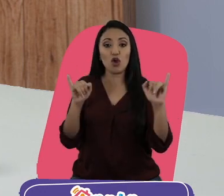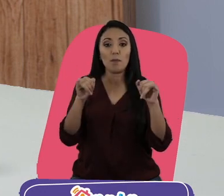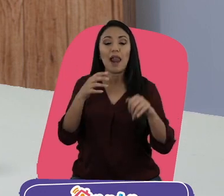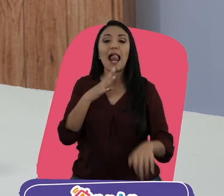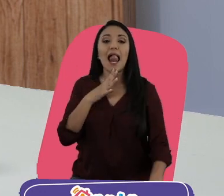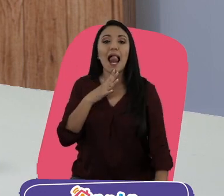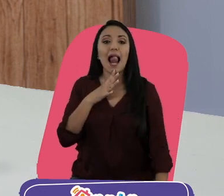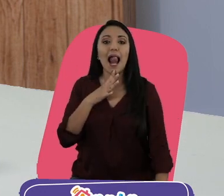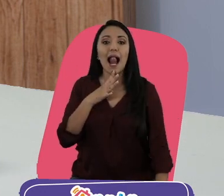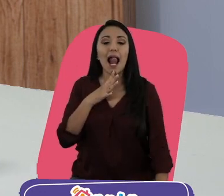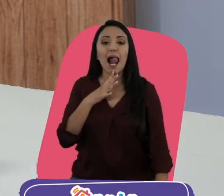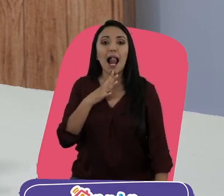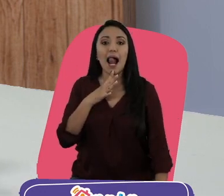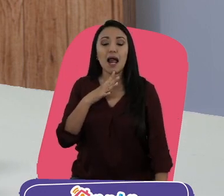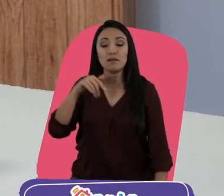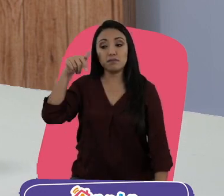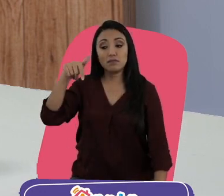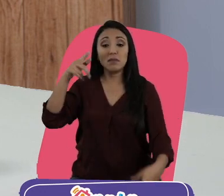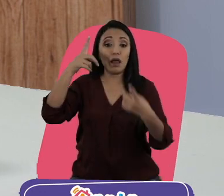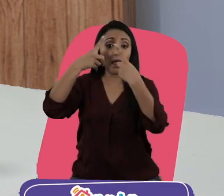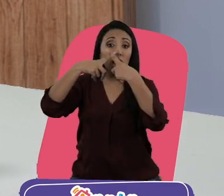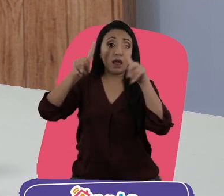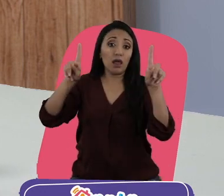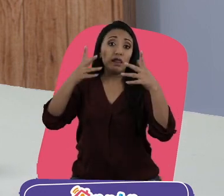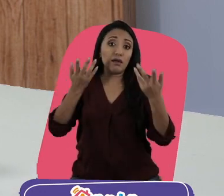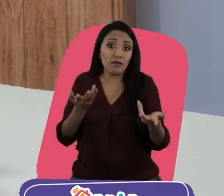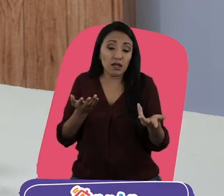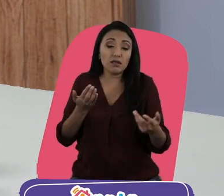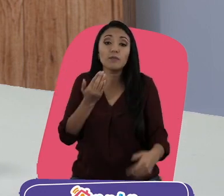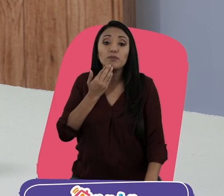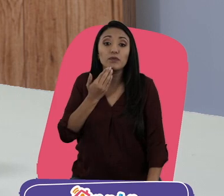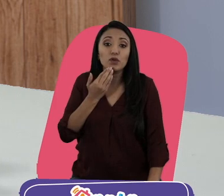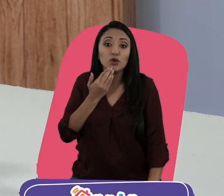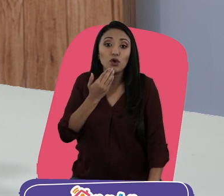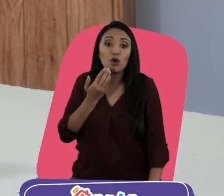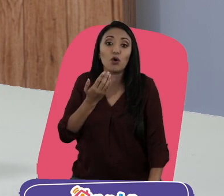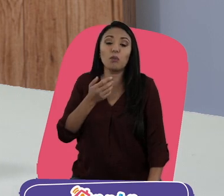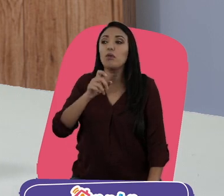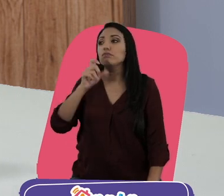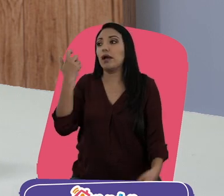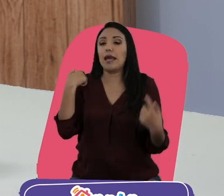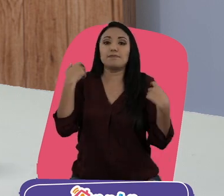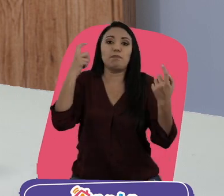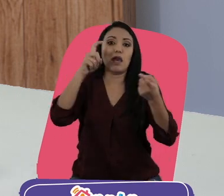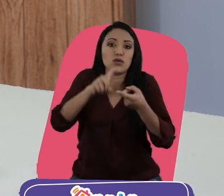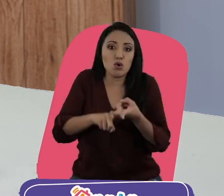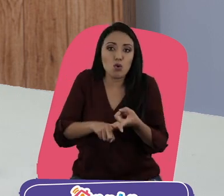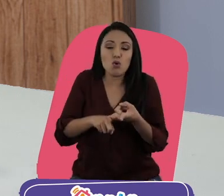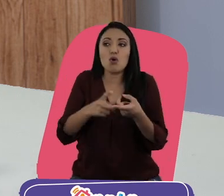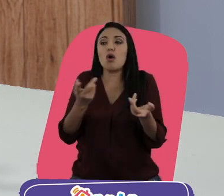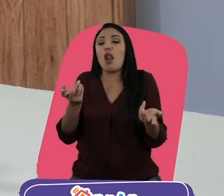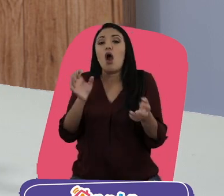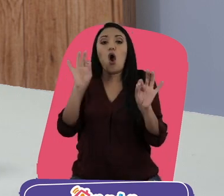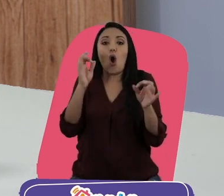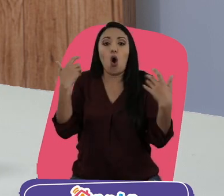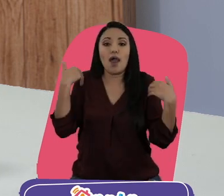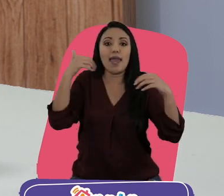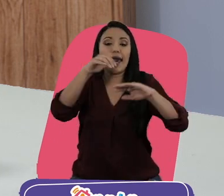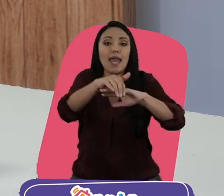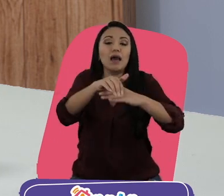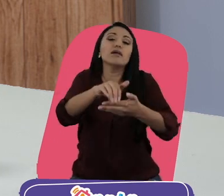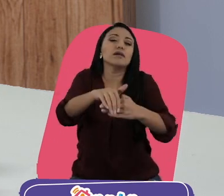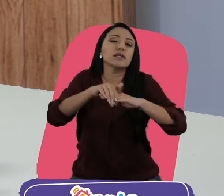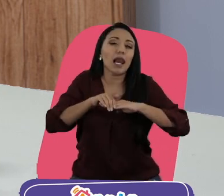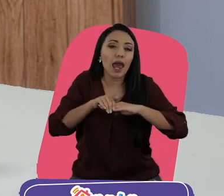lenguaje oral. Y es diferente cómo es el lenguaje, por ejemplo, español, castellano o el inglés. El portugués,